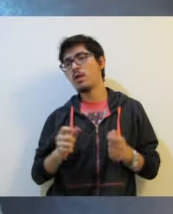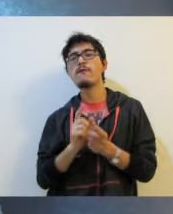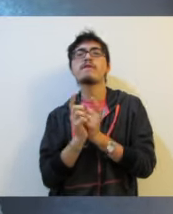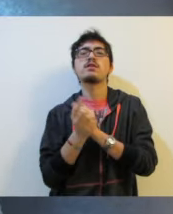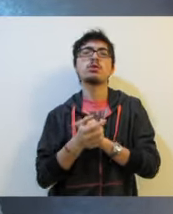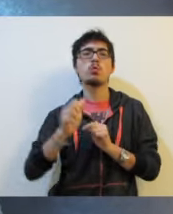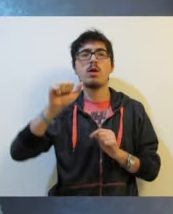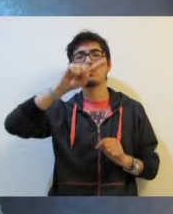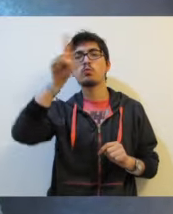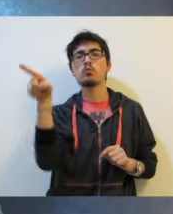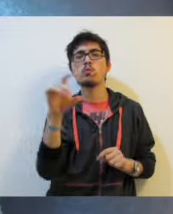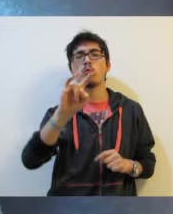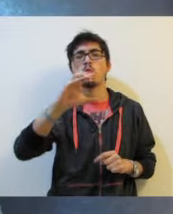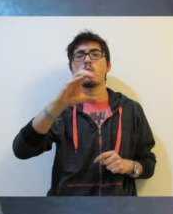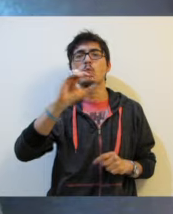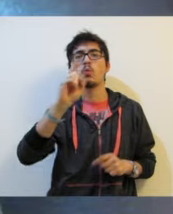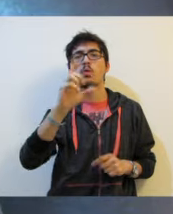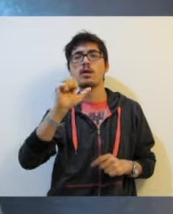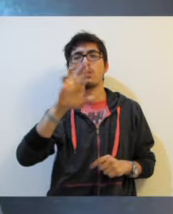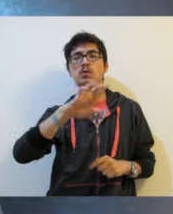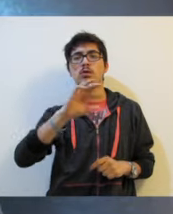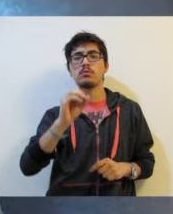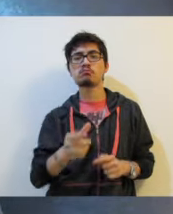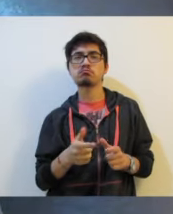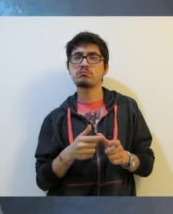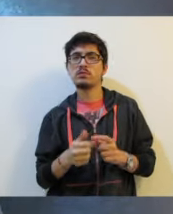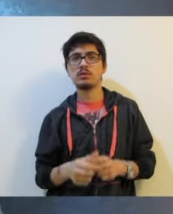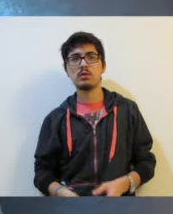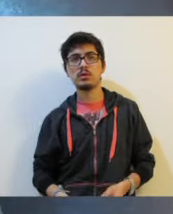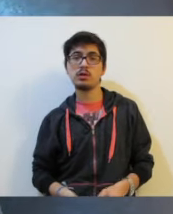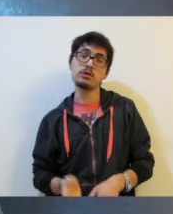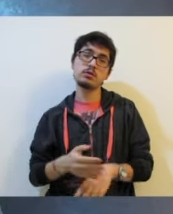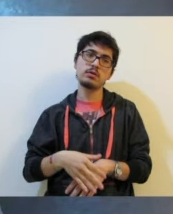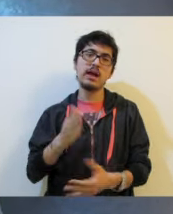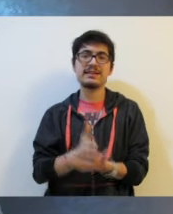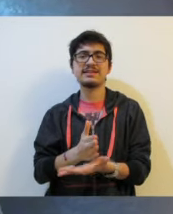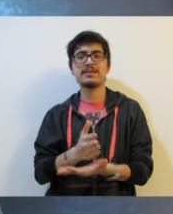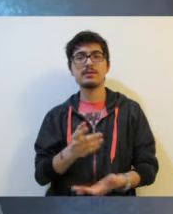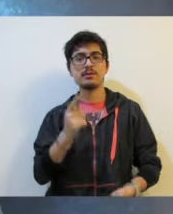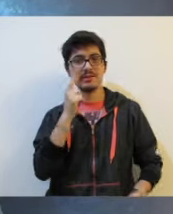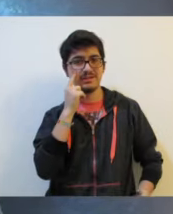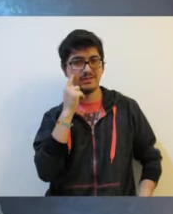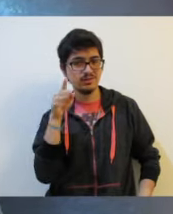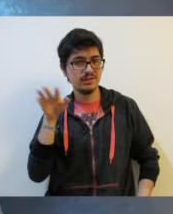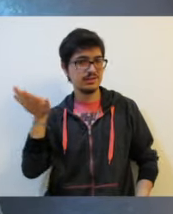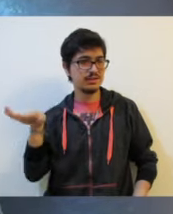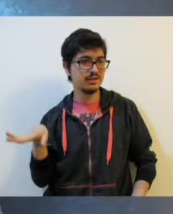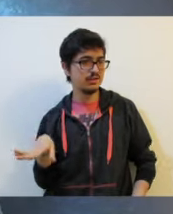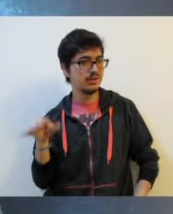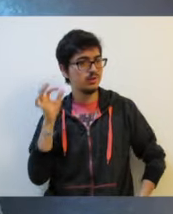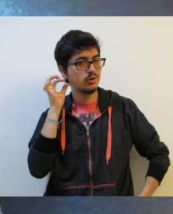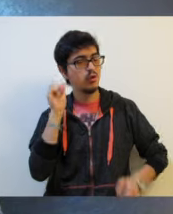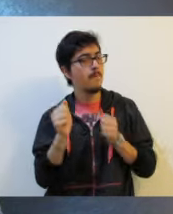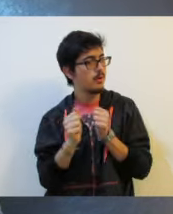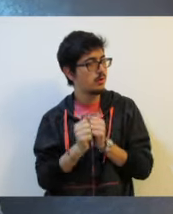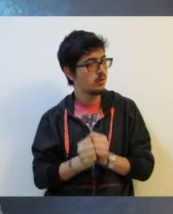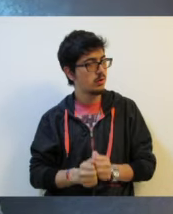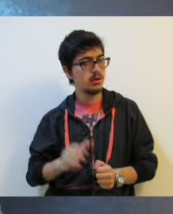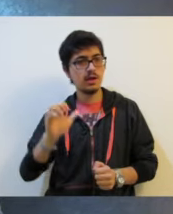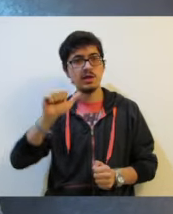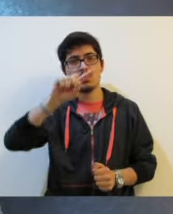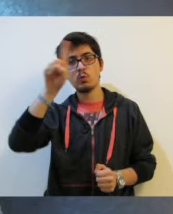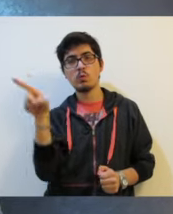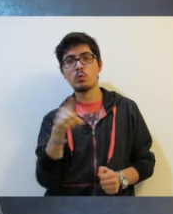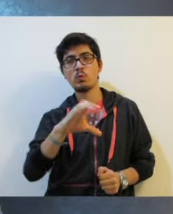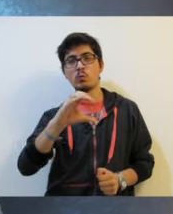estaba acompañando, que era su escudero, además de que era muy inteligente, muy listo, se da cuenta de que no es lo que él confiaba, lo que